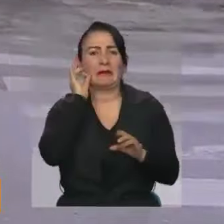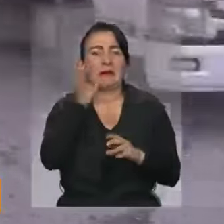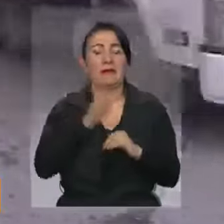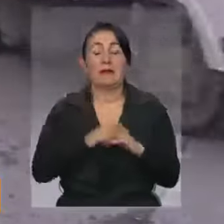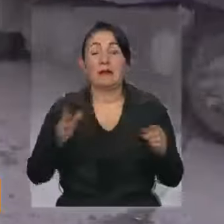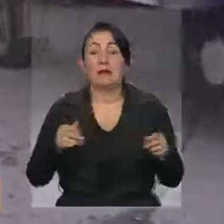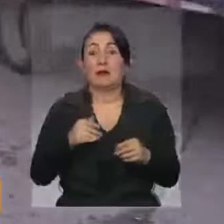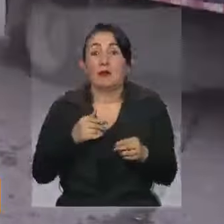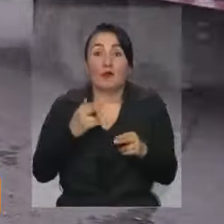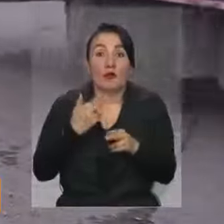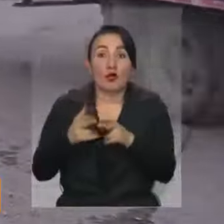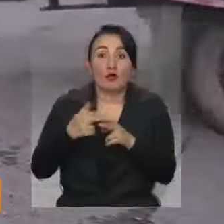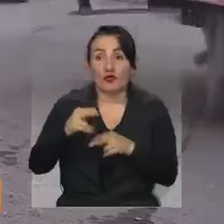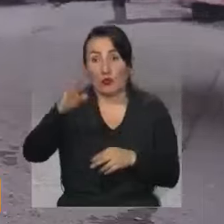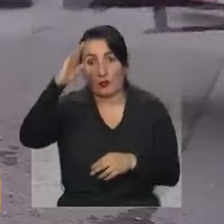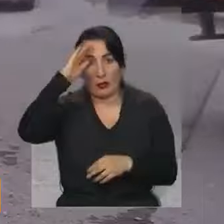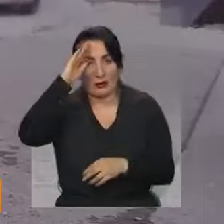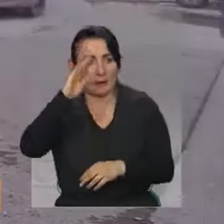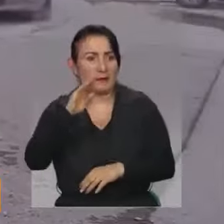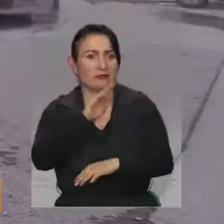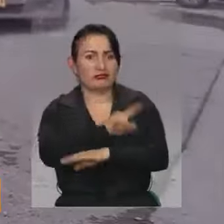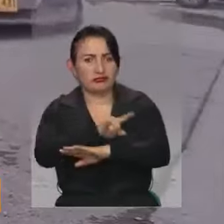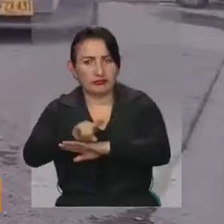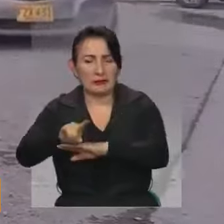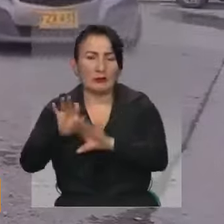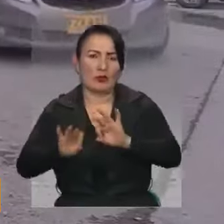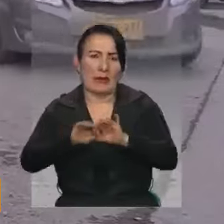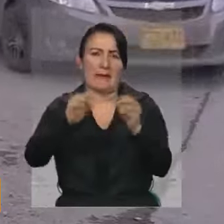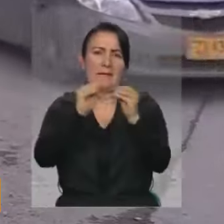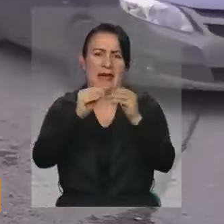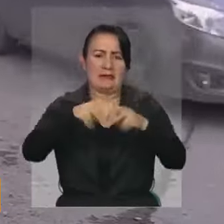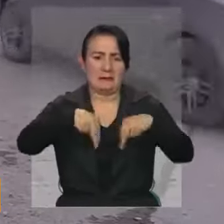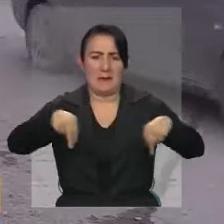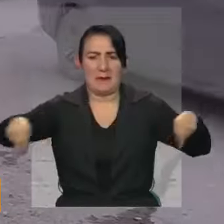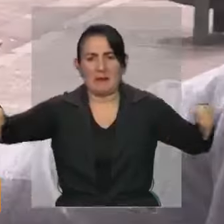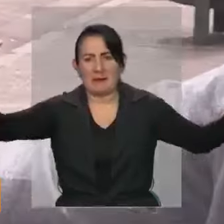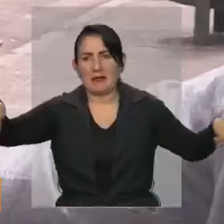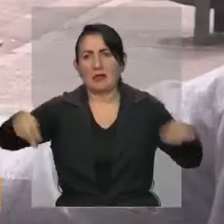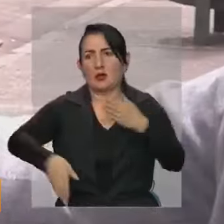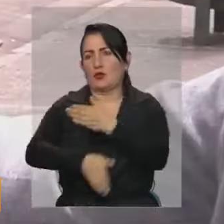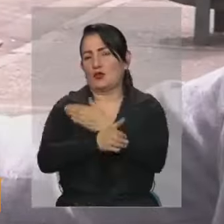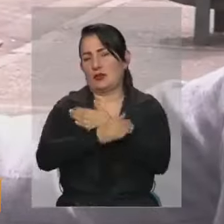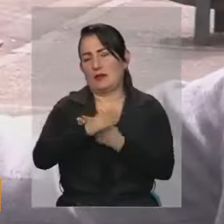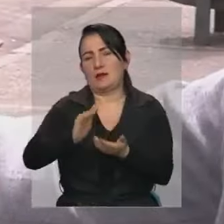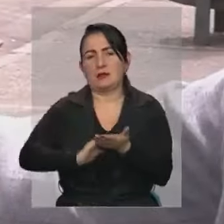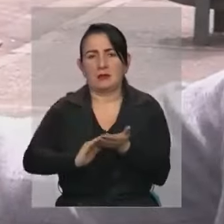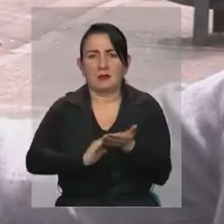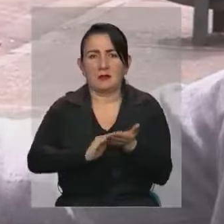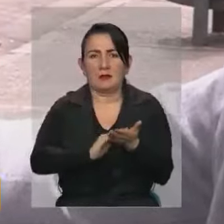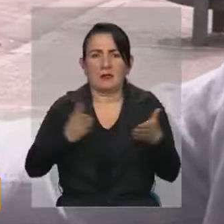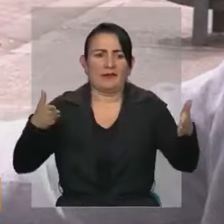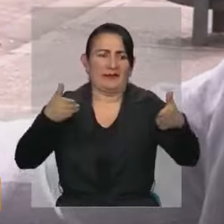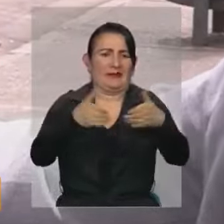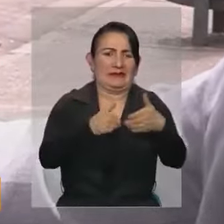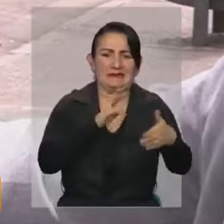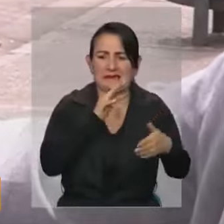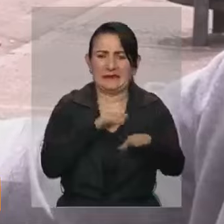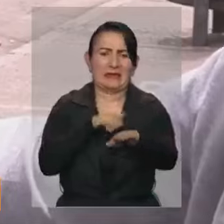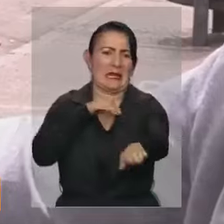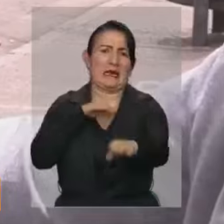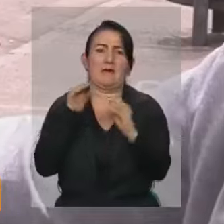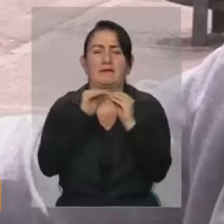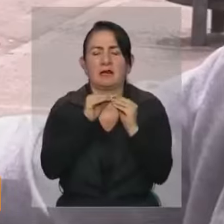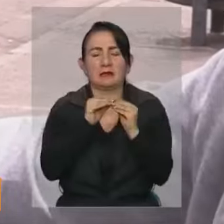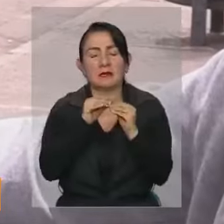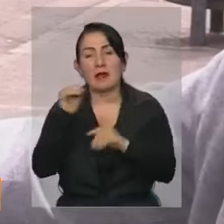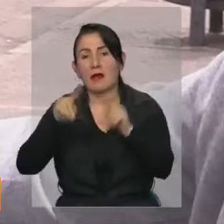la presencia de agentes de tránsito debe ser la prioridad. Si la obra no tiene una continuidad, va a haber unos embudos y unos cuellos de botella.